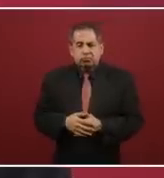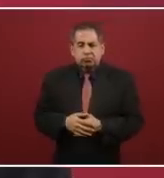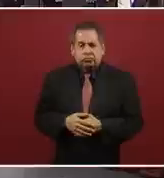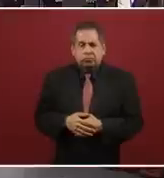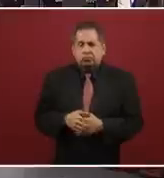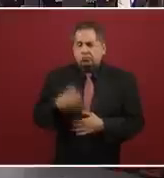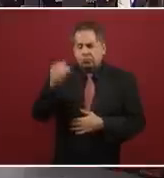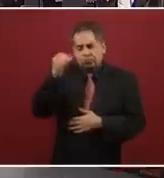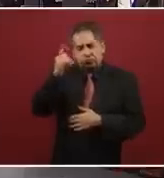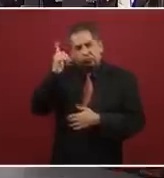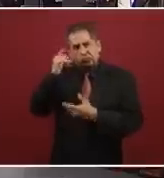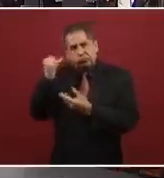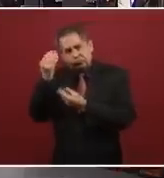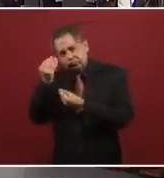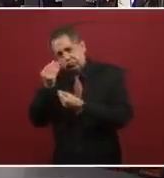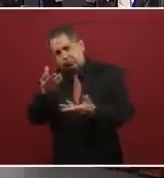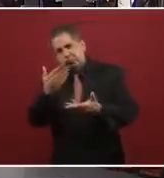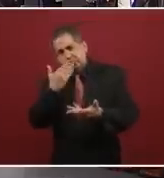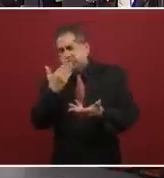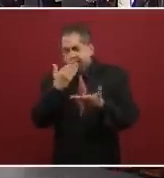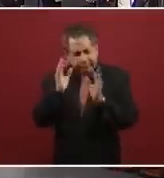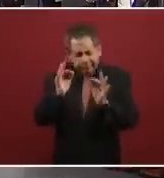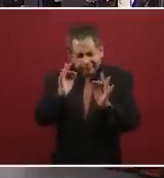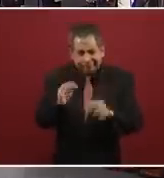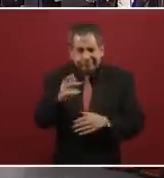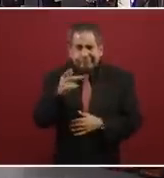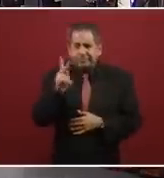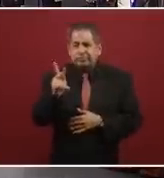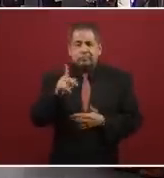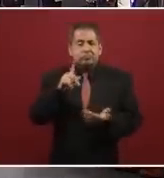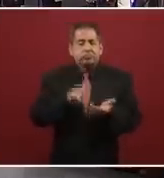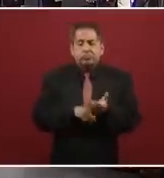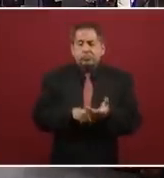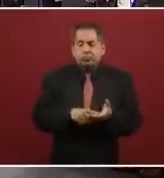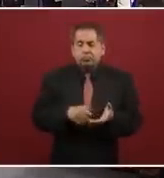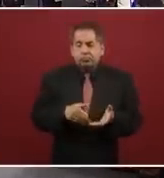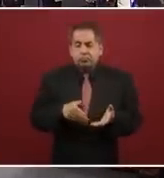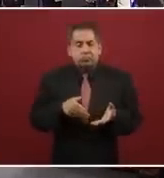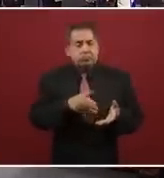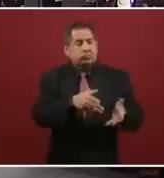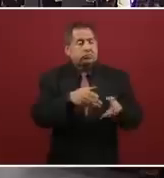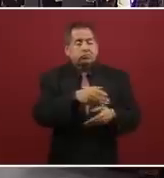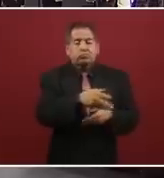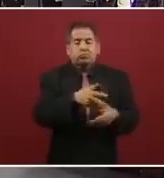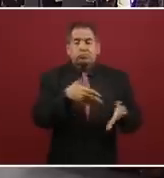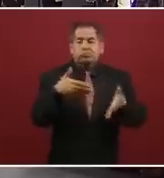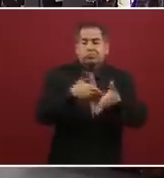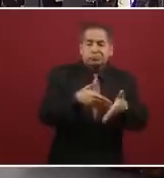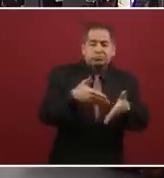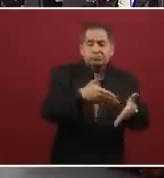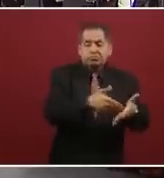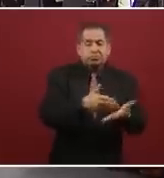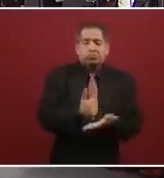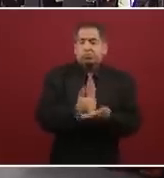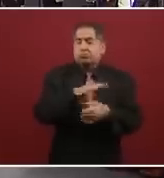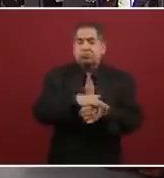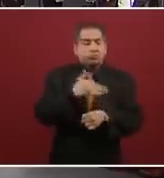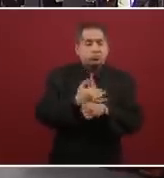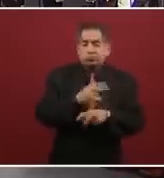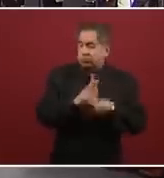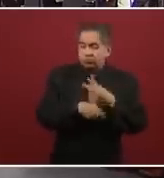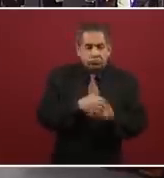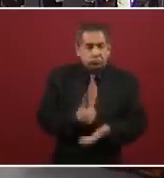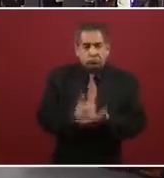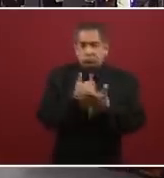le estén informando bien, pero los caminos ya con las lluvias empiezan a cortar, los ayuntamientos no están participando